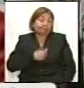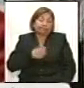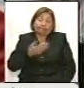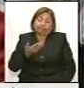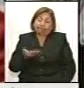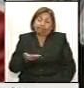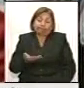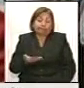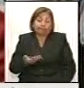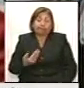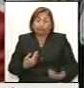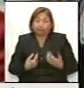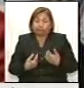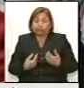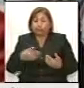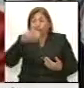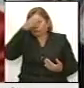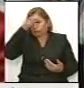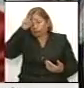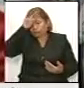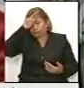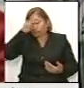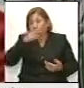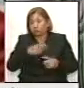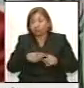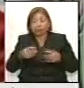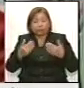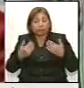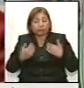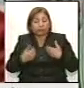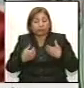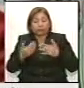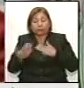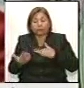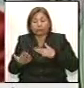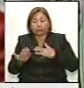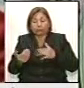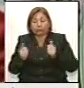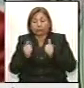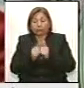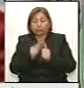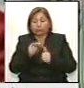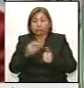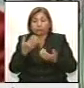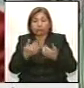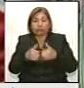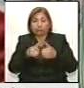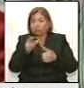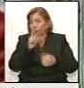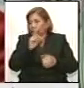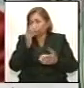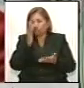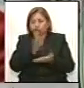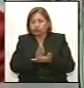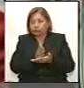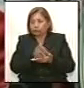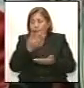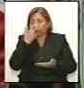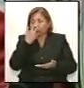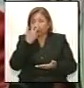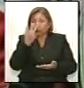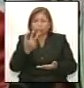requiere, pero lo que tenemos que esperarnos es que esas obras no se paralicen. Si ustedes ven ahí en el